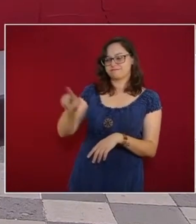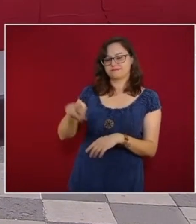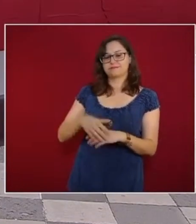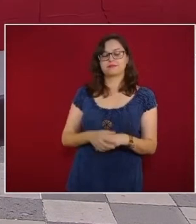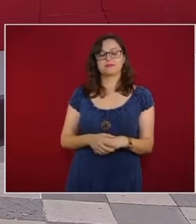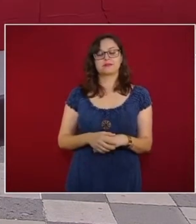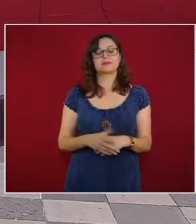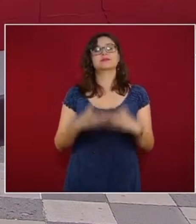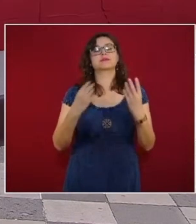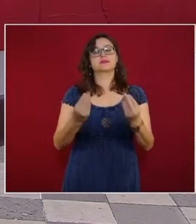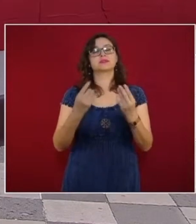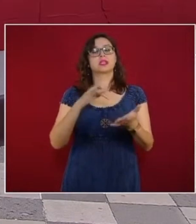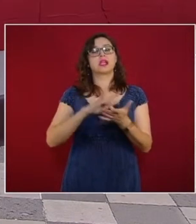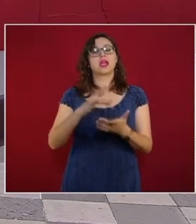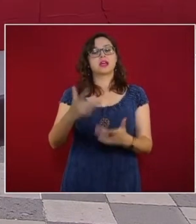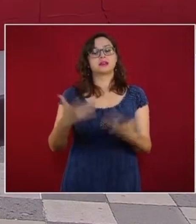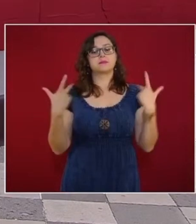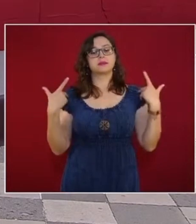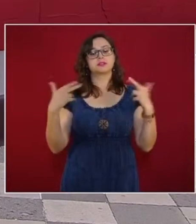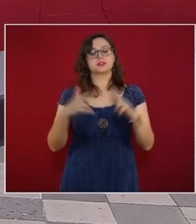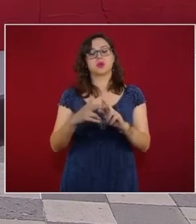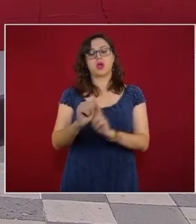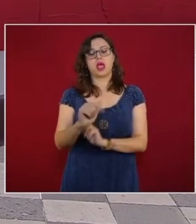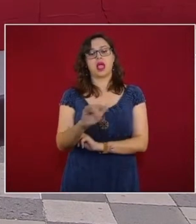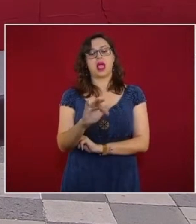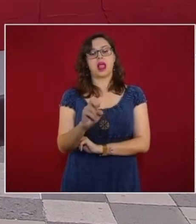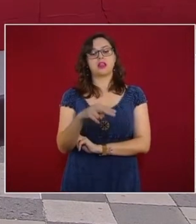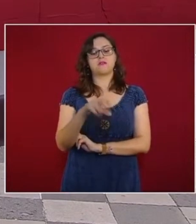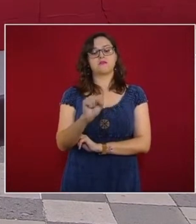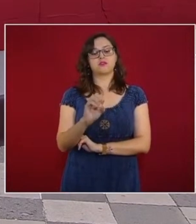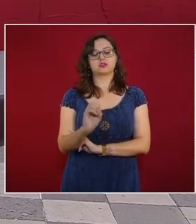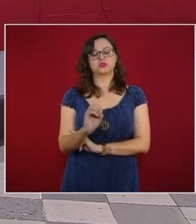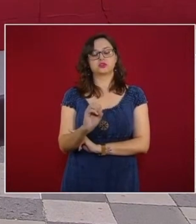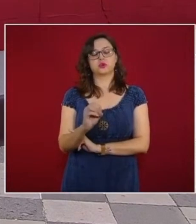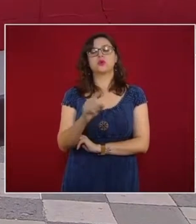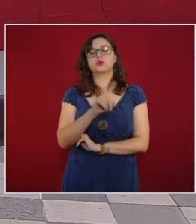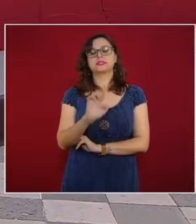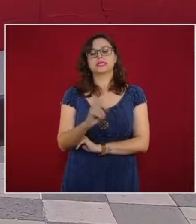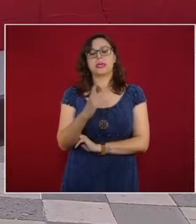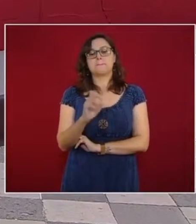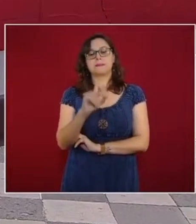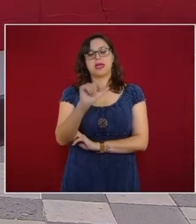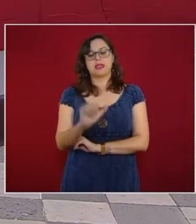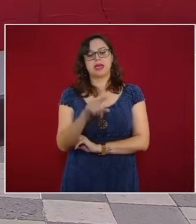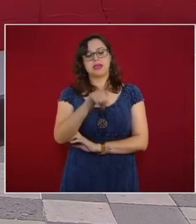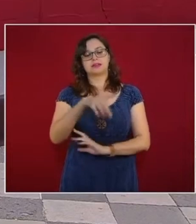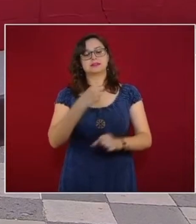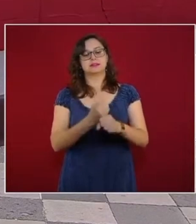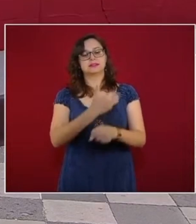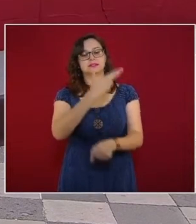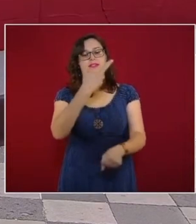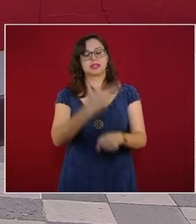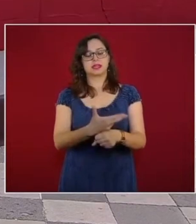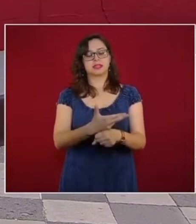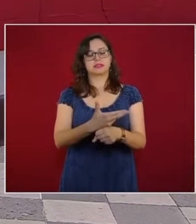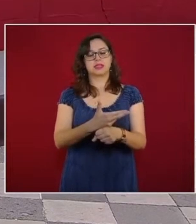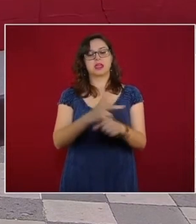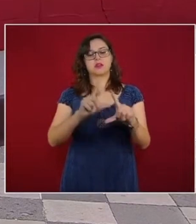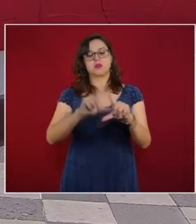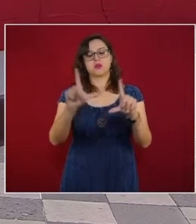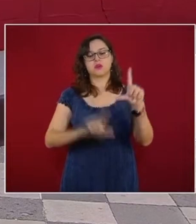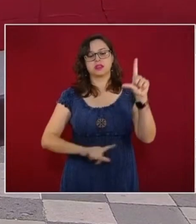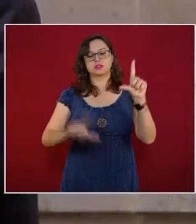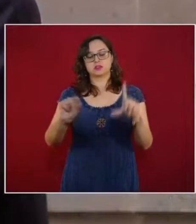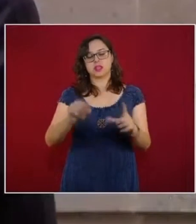cuando querían imponer la mal llamada reforma educativa. Así lo dijo el presidente. Les dijo que esos maltratos quedaron atrás y él siempre